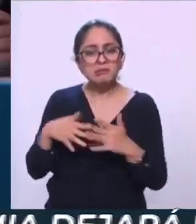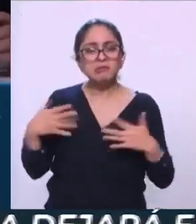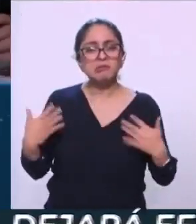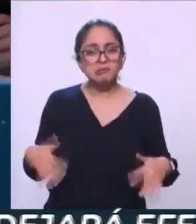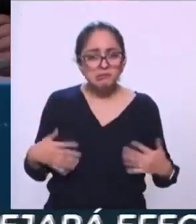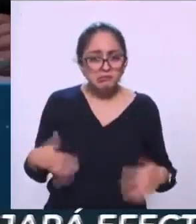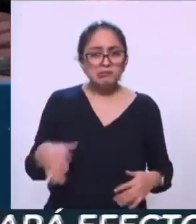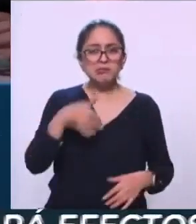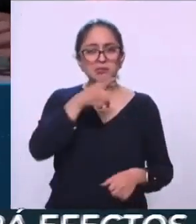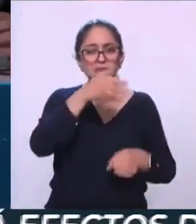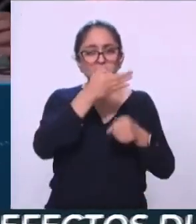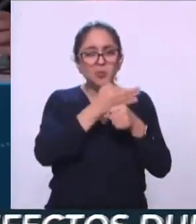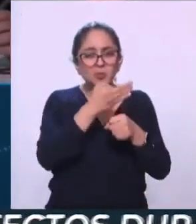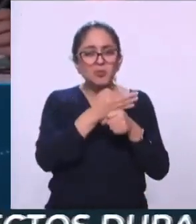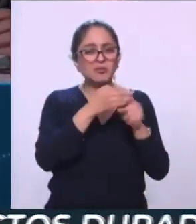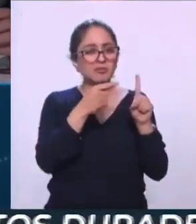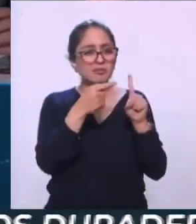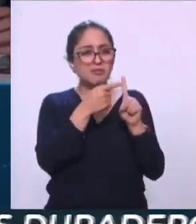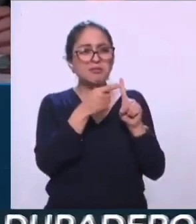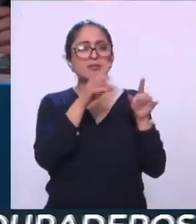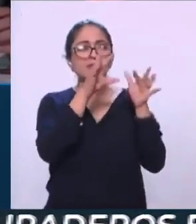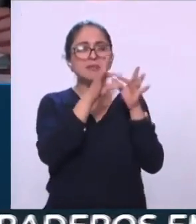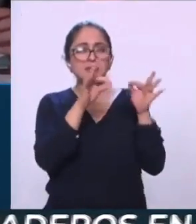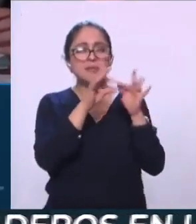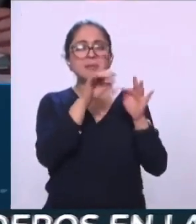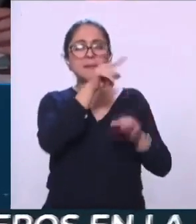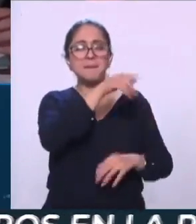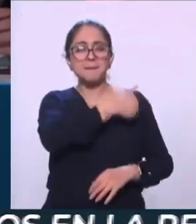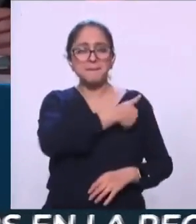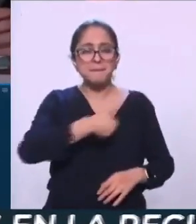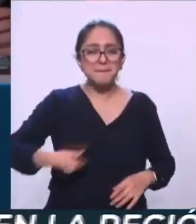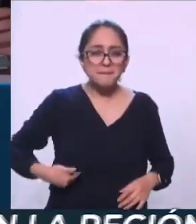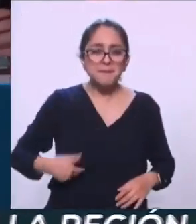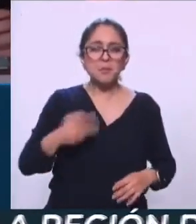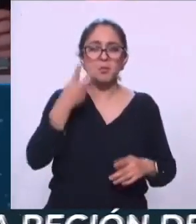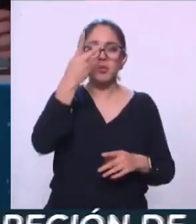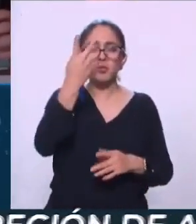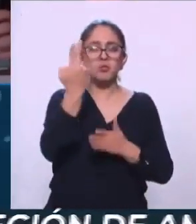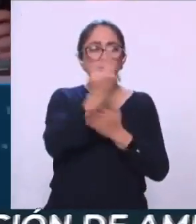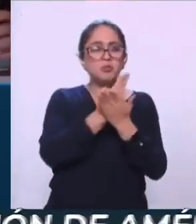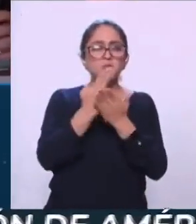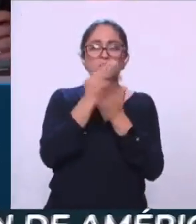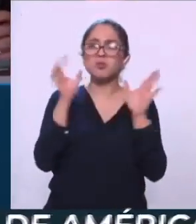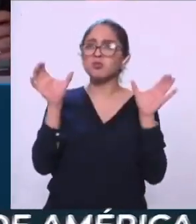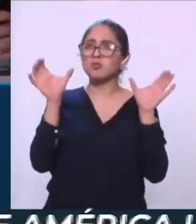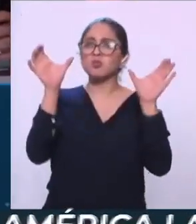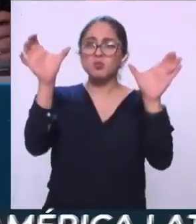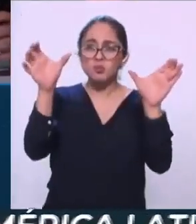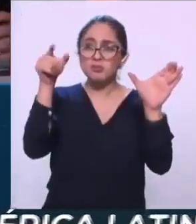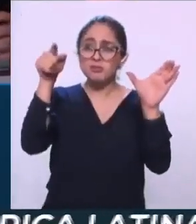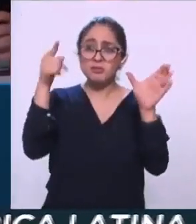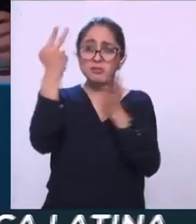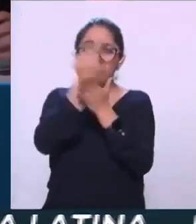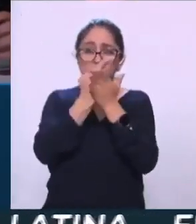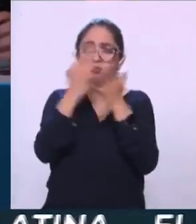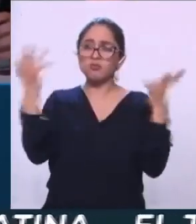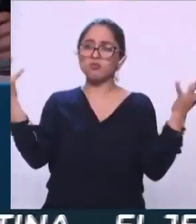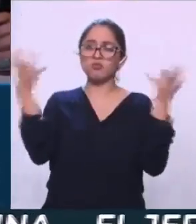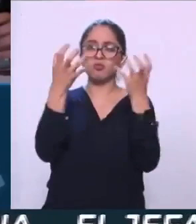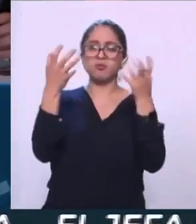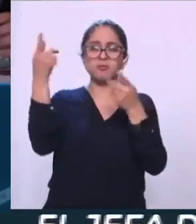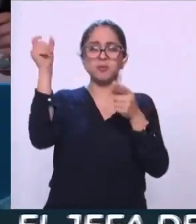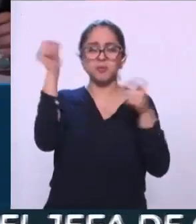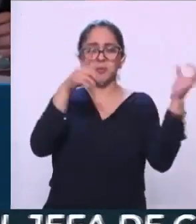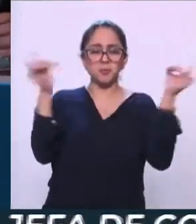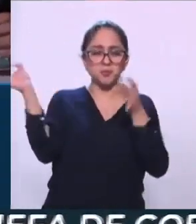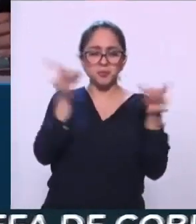es interesante cómo la declaración del presidente se convierte en estos dos cartones, y estos dos cartones son los que generan la conversación. Y esto es